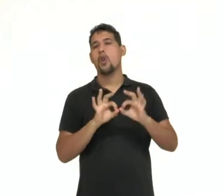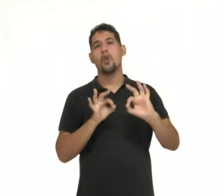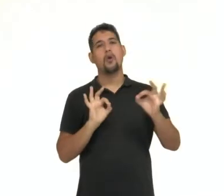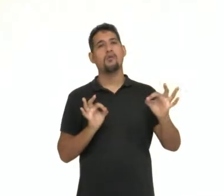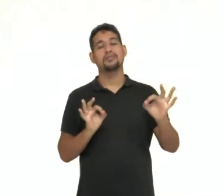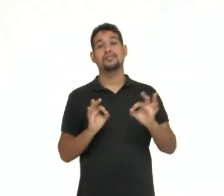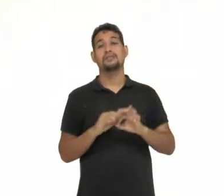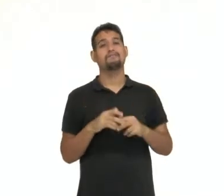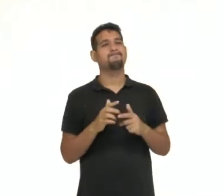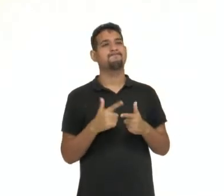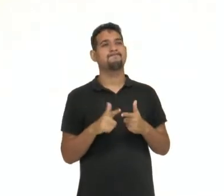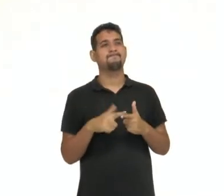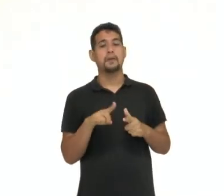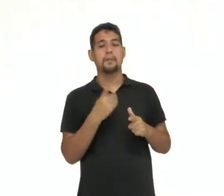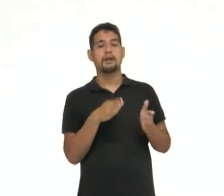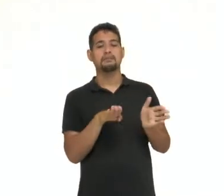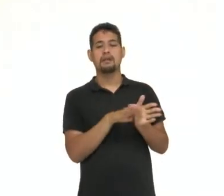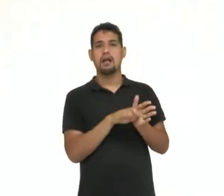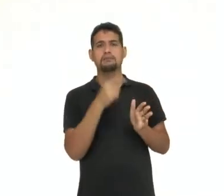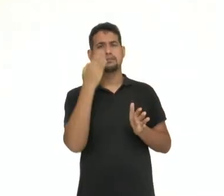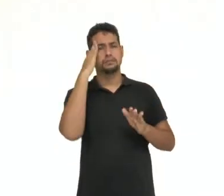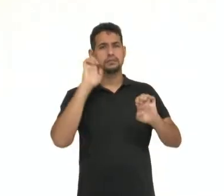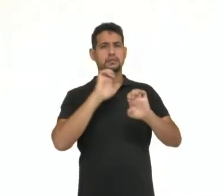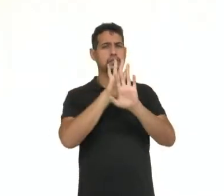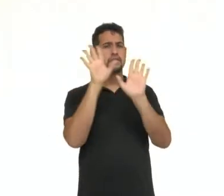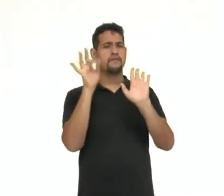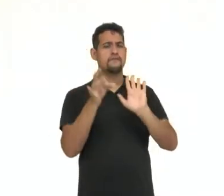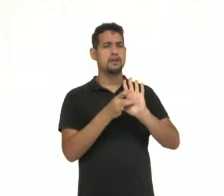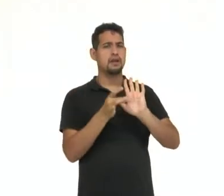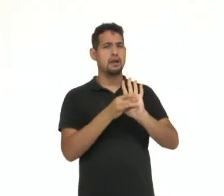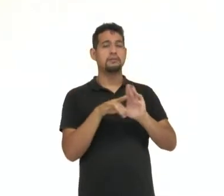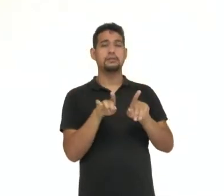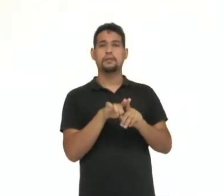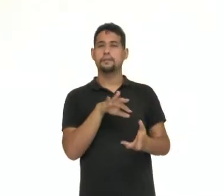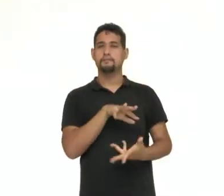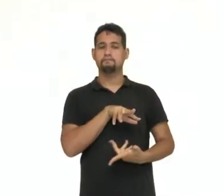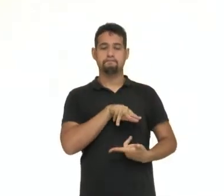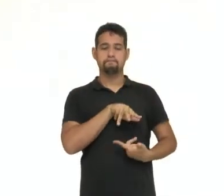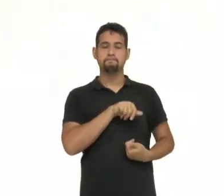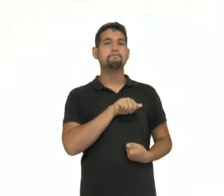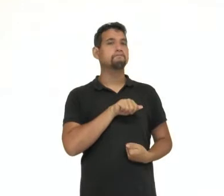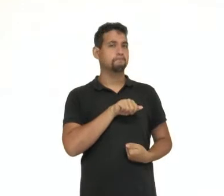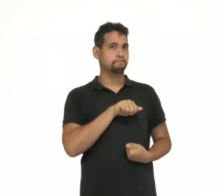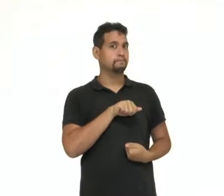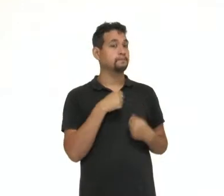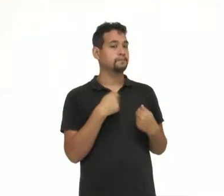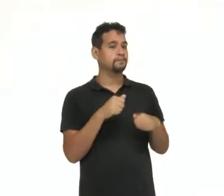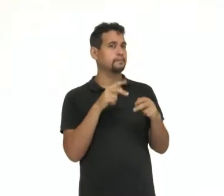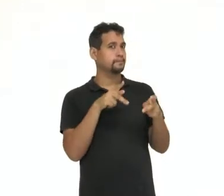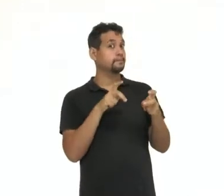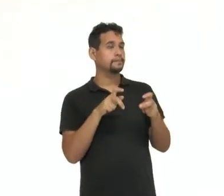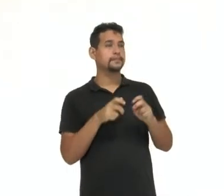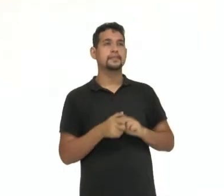sucesos locales para llegar a comprender realmente el clima del planeta. Tienes que observar